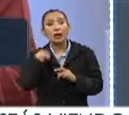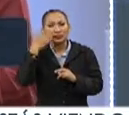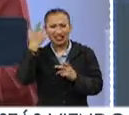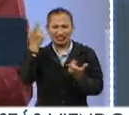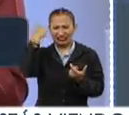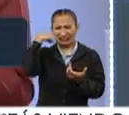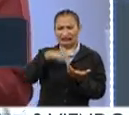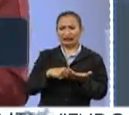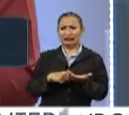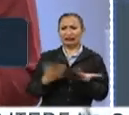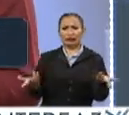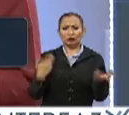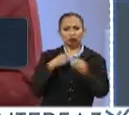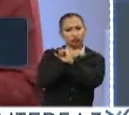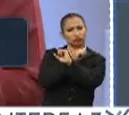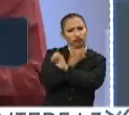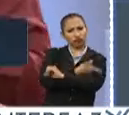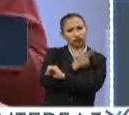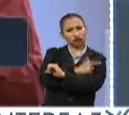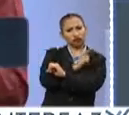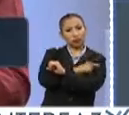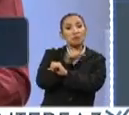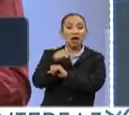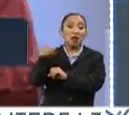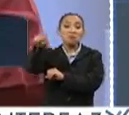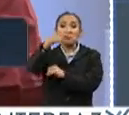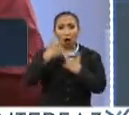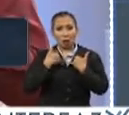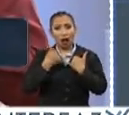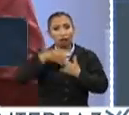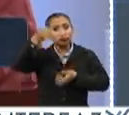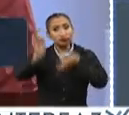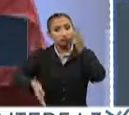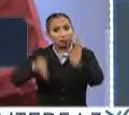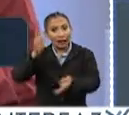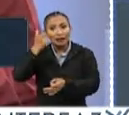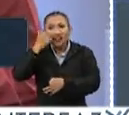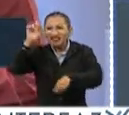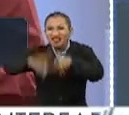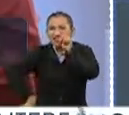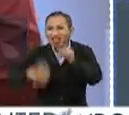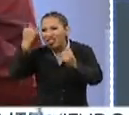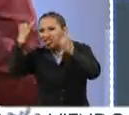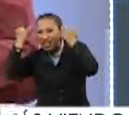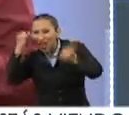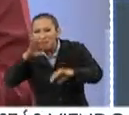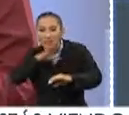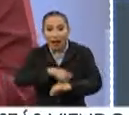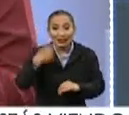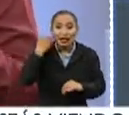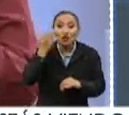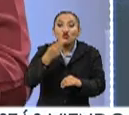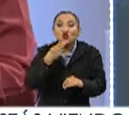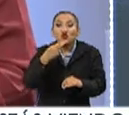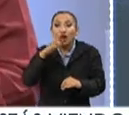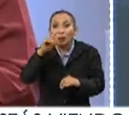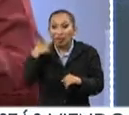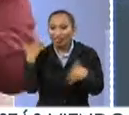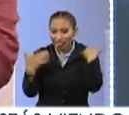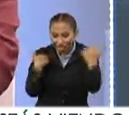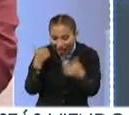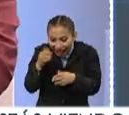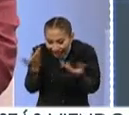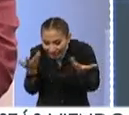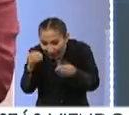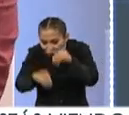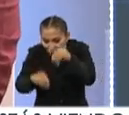todavía se resiste un poco a ella, ¿no? Pero los jóvenes no, al contrario, o sea, quieren quitar esos tabúes y quieren utilizarla y se divierten haciéndola,